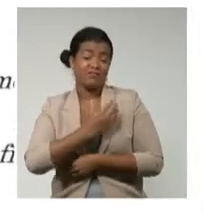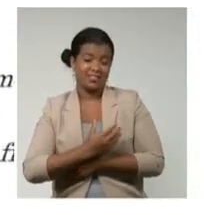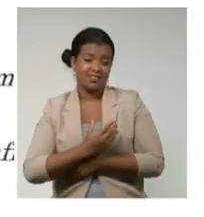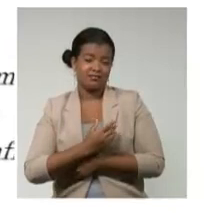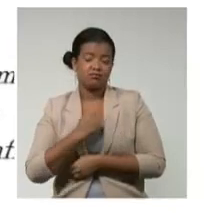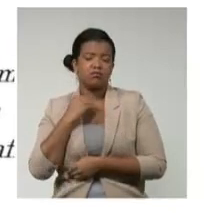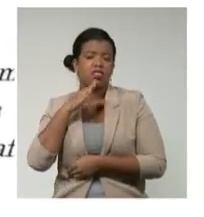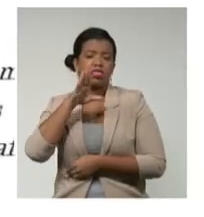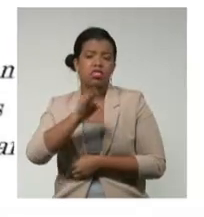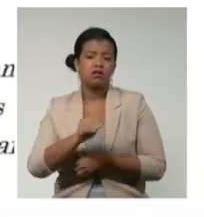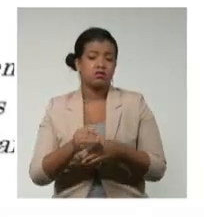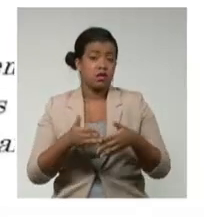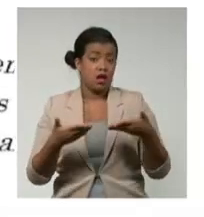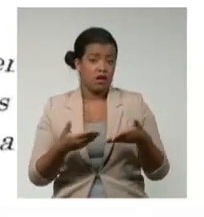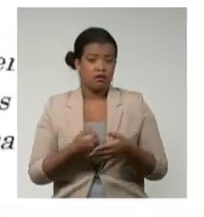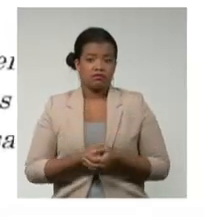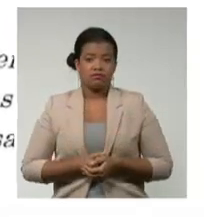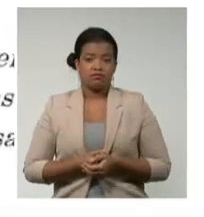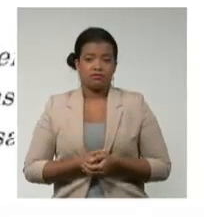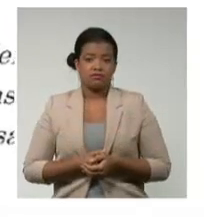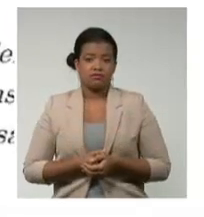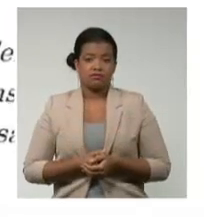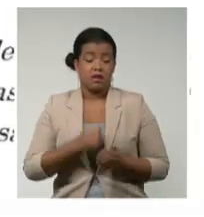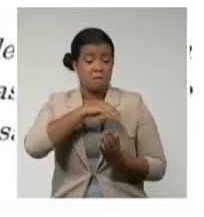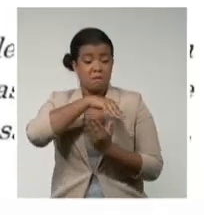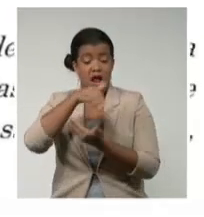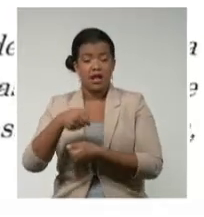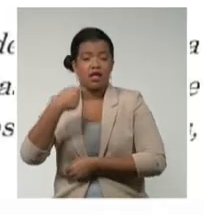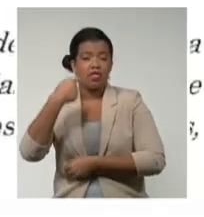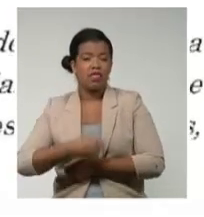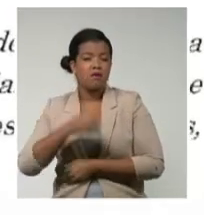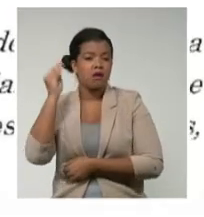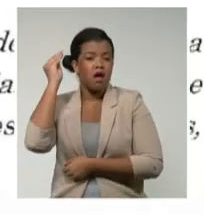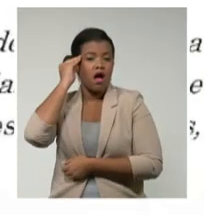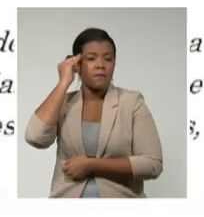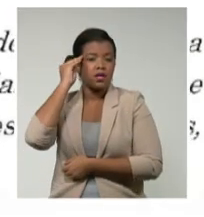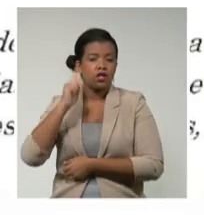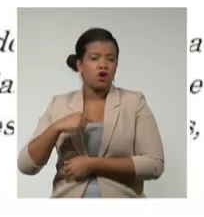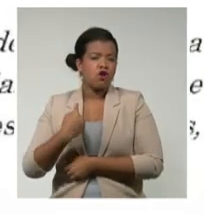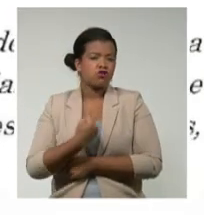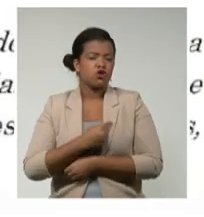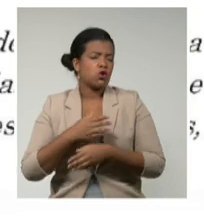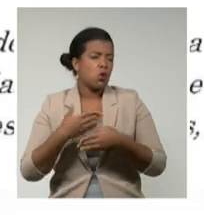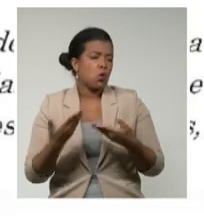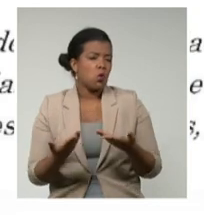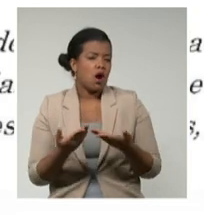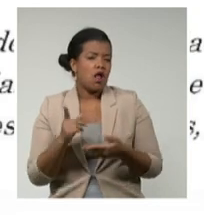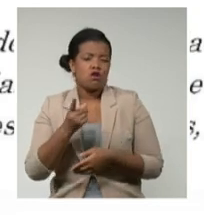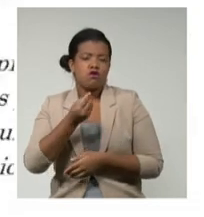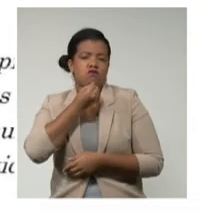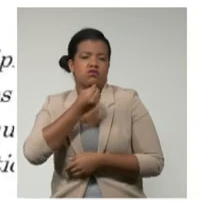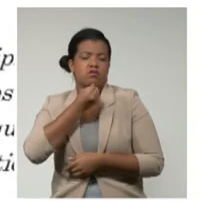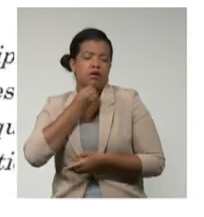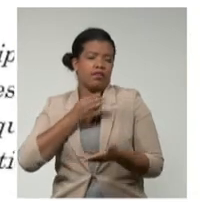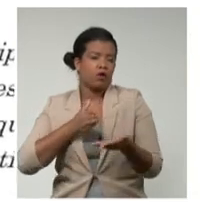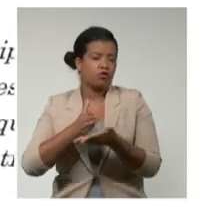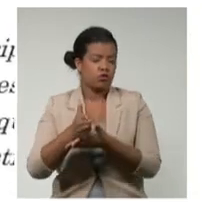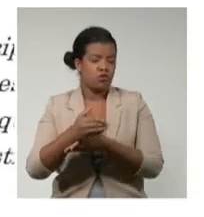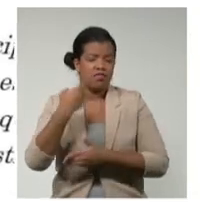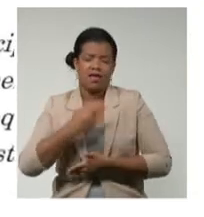que la humanidad debe tomar conciencia de lo que hemos sido y de lo que no podemos seguir siendo